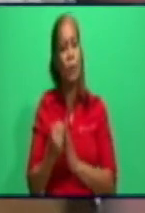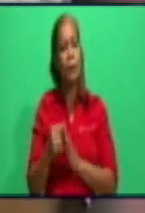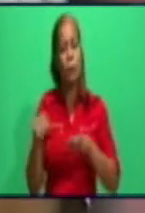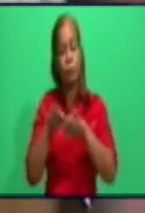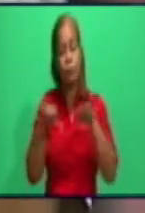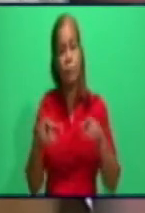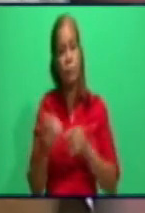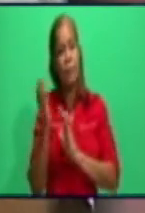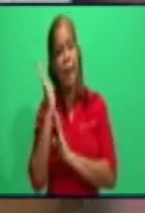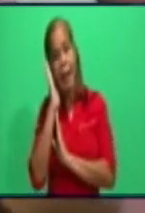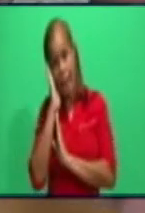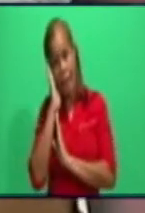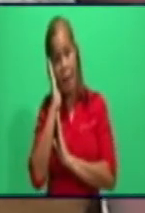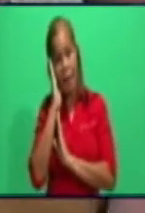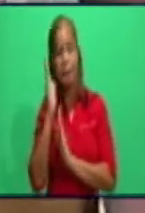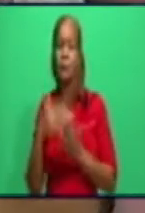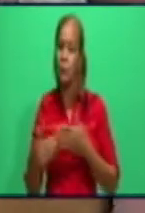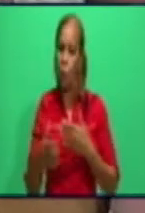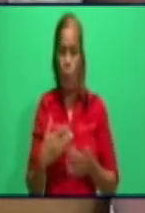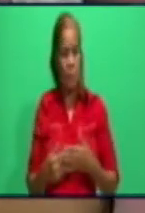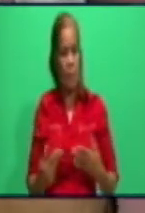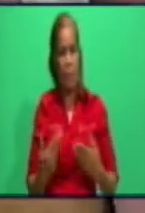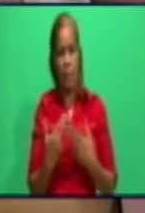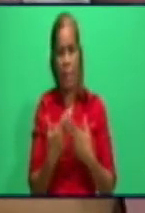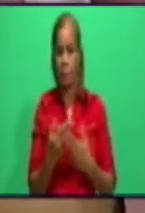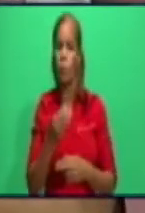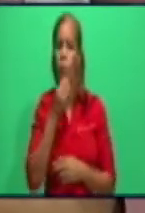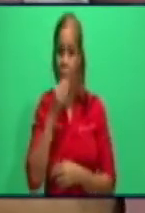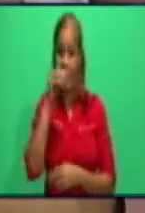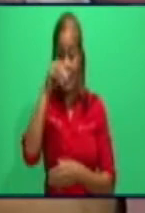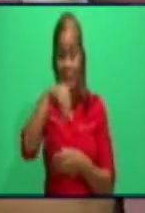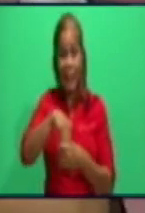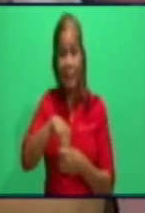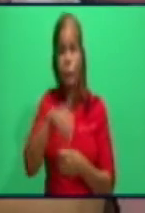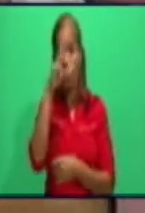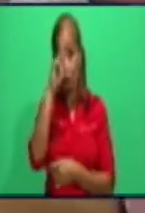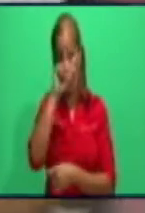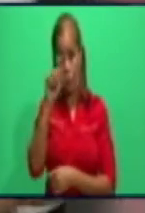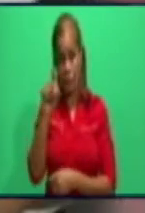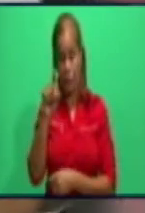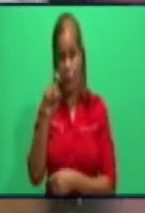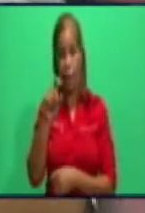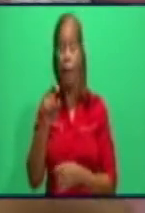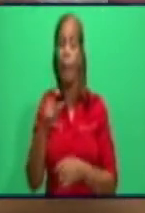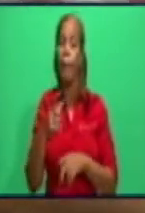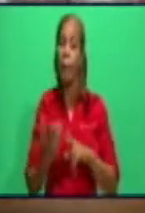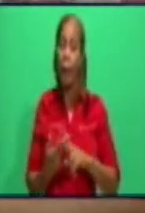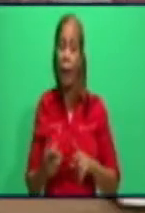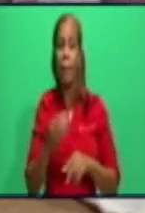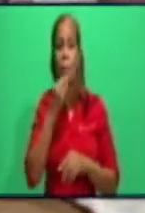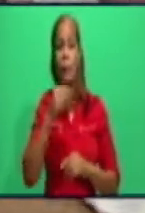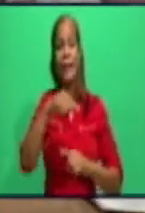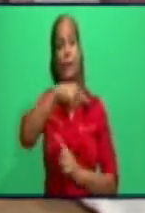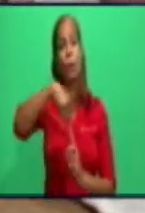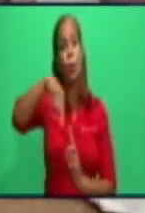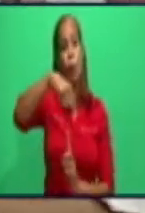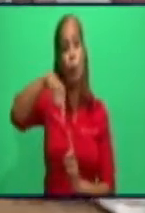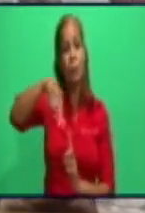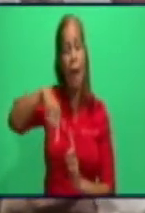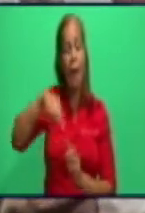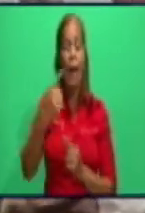para enfrentamiento de cualquier evento que pueda ocurrir dentro de la propia institución. En primer lugar, para poder rotar salas, porque la vitalidad